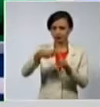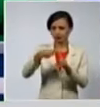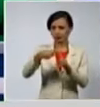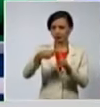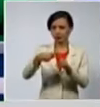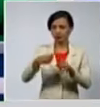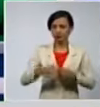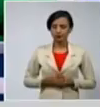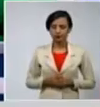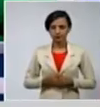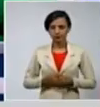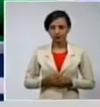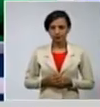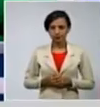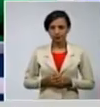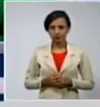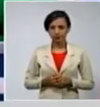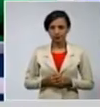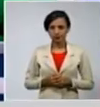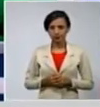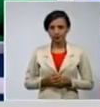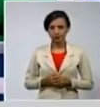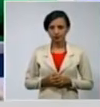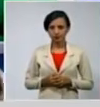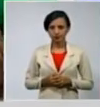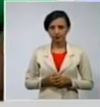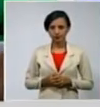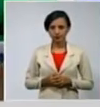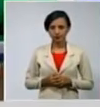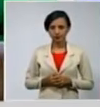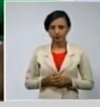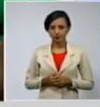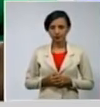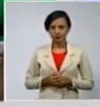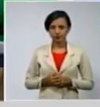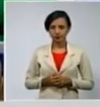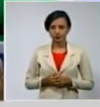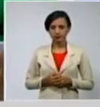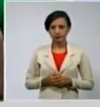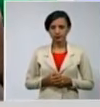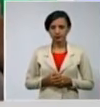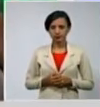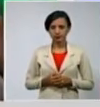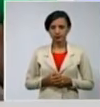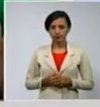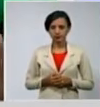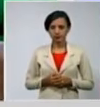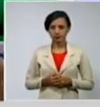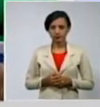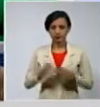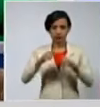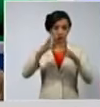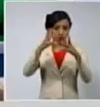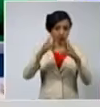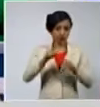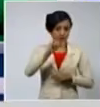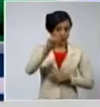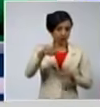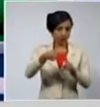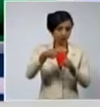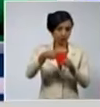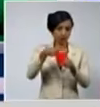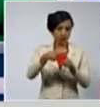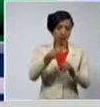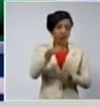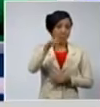Del total o sea, desde el acumulado de casos confirmados desde el 1 de noviembre hasta